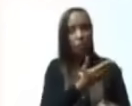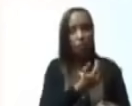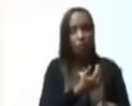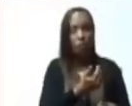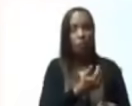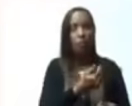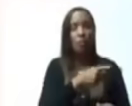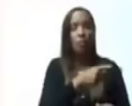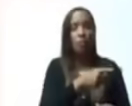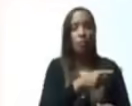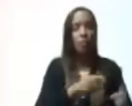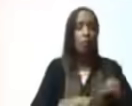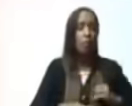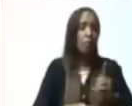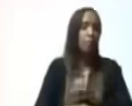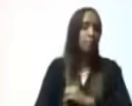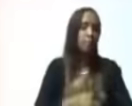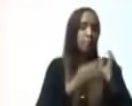hizo el informe disidente ahora el